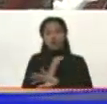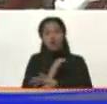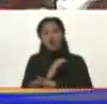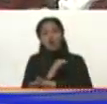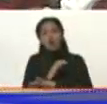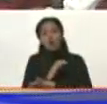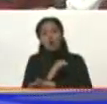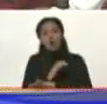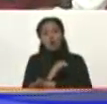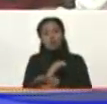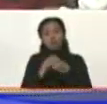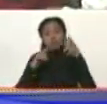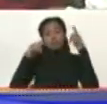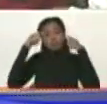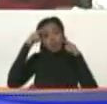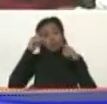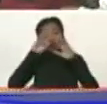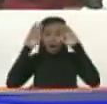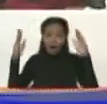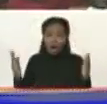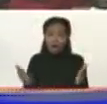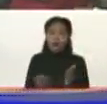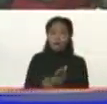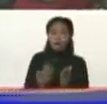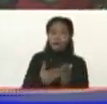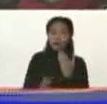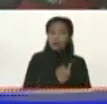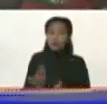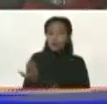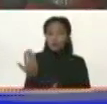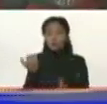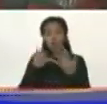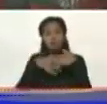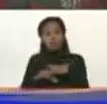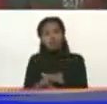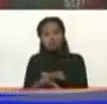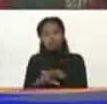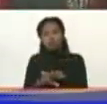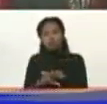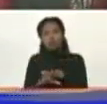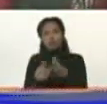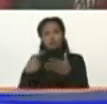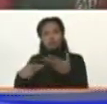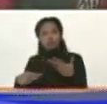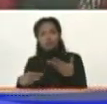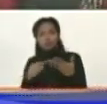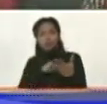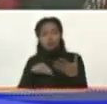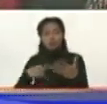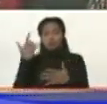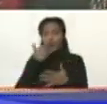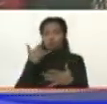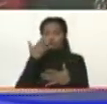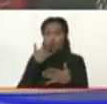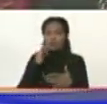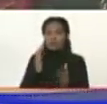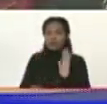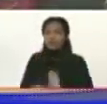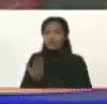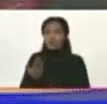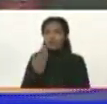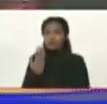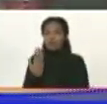progresista del mundo, que es importante la inclusión en los contenidos programáticos del tema afrodescendiente de